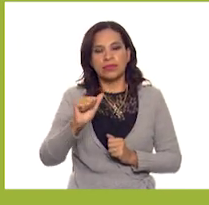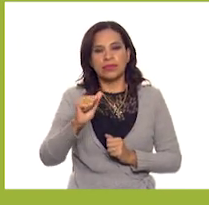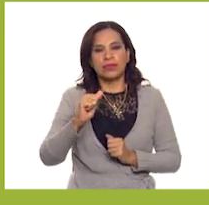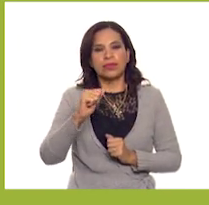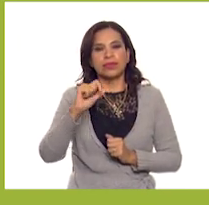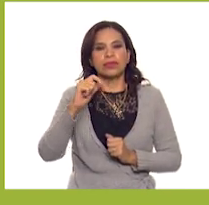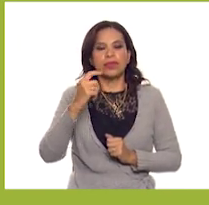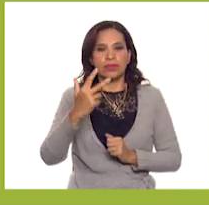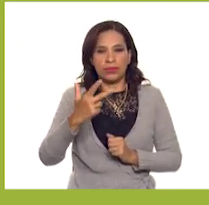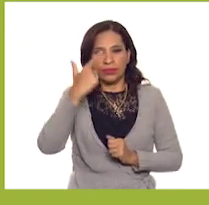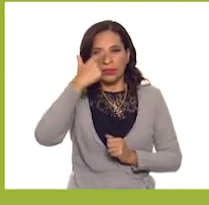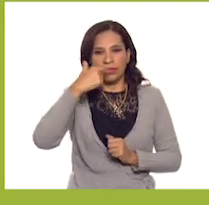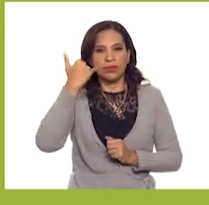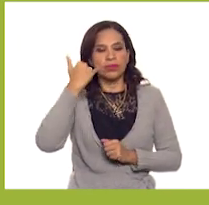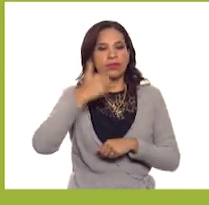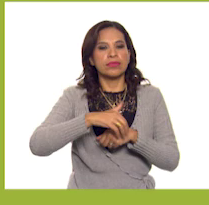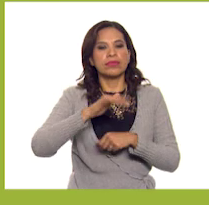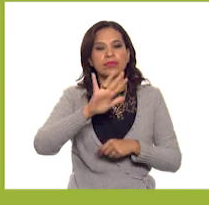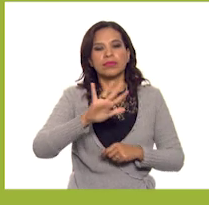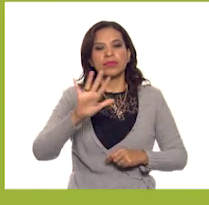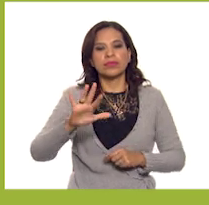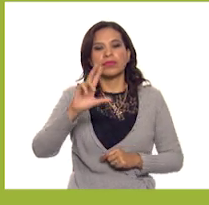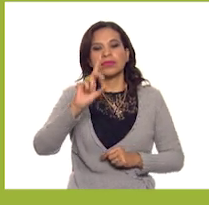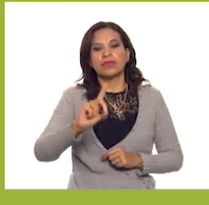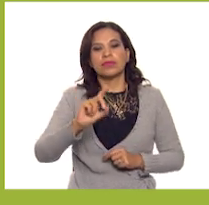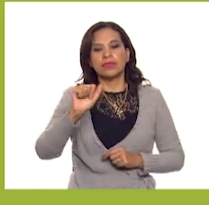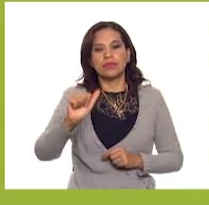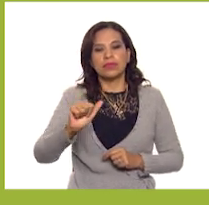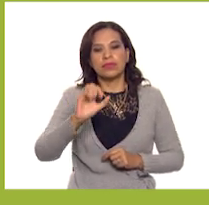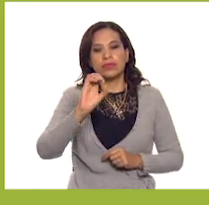a 20 horas al teléfono